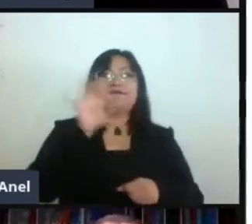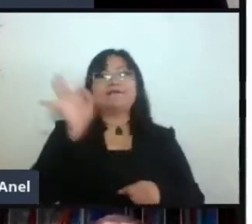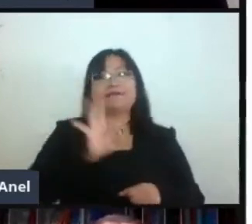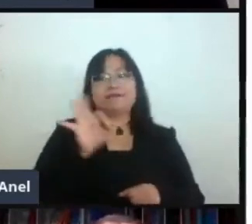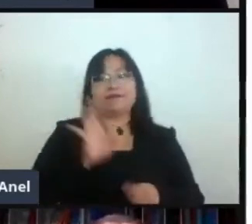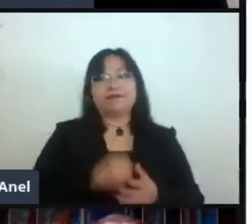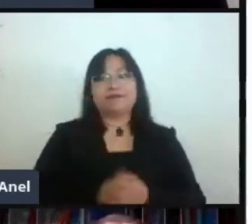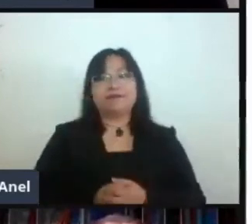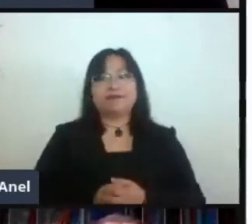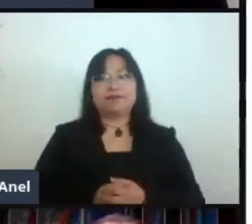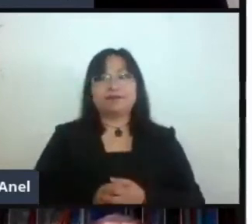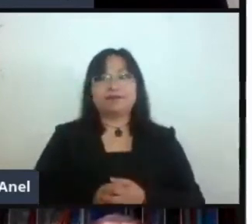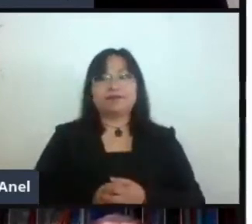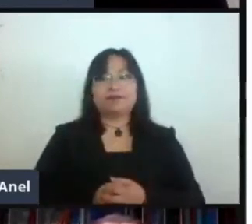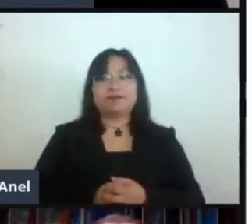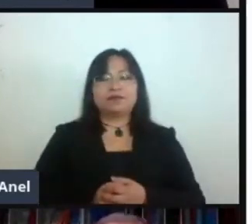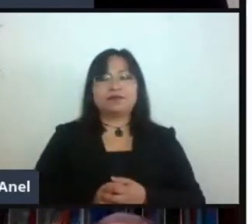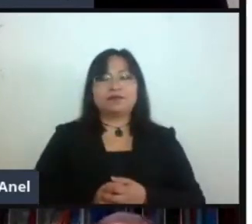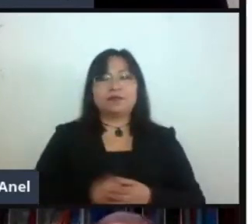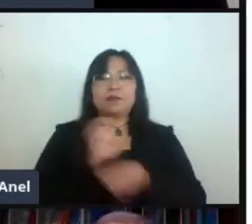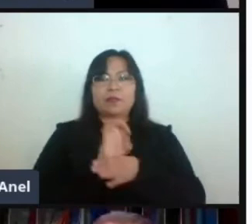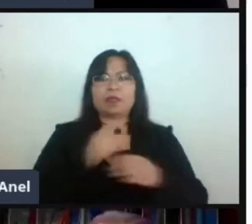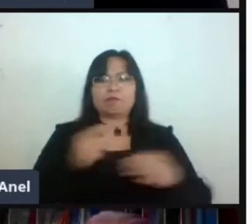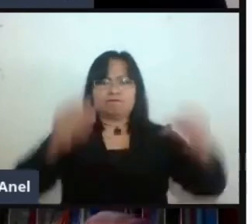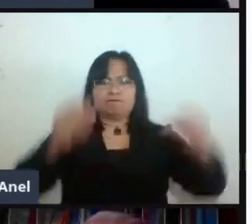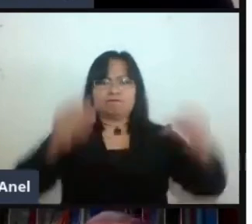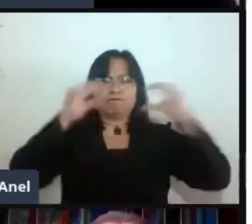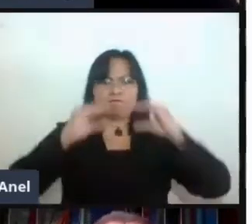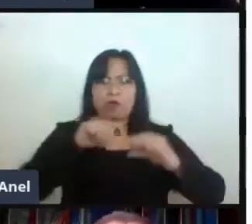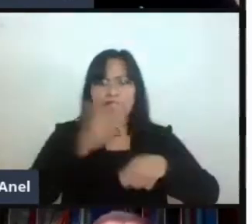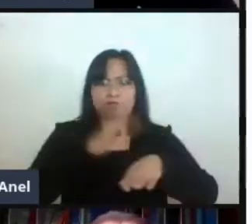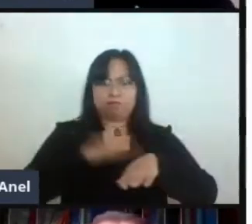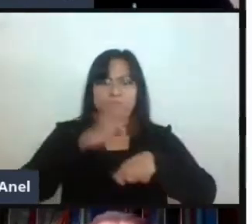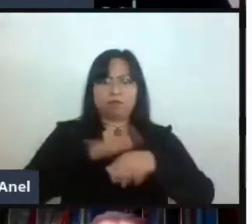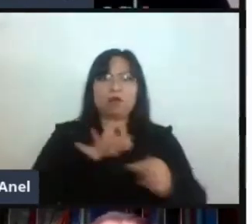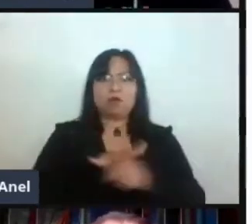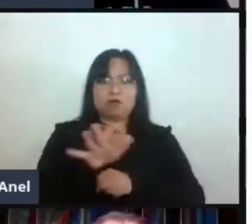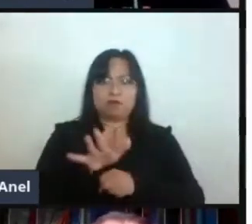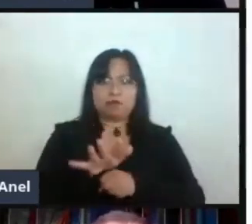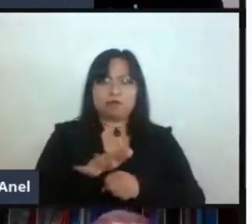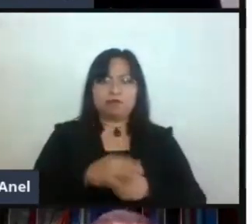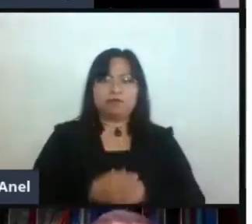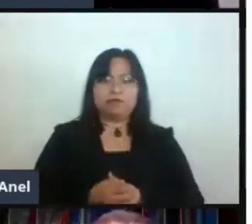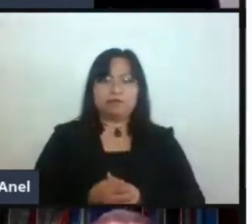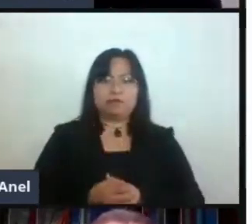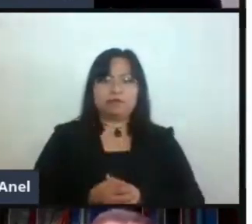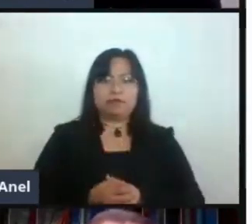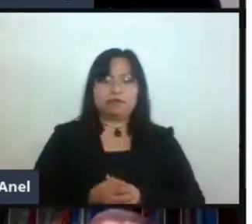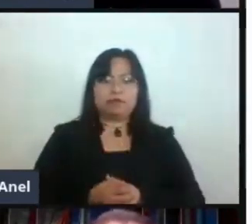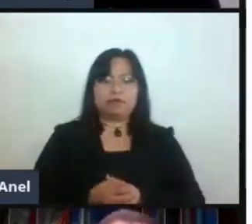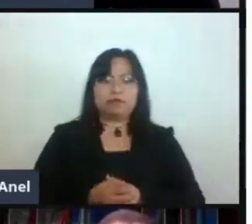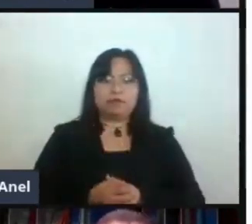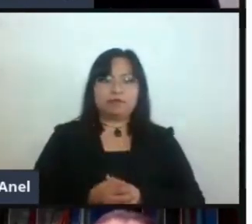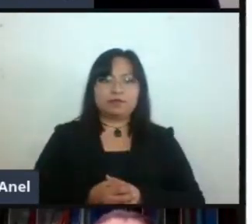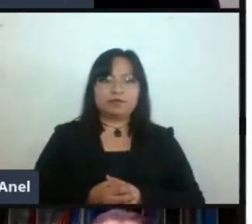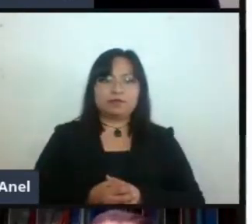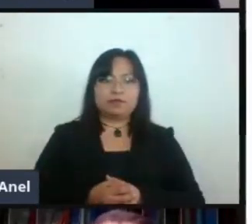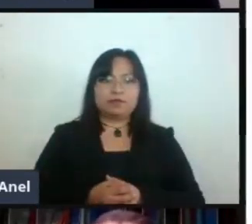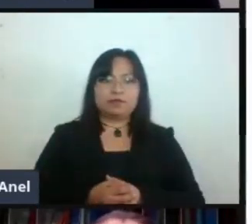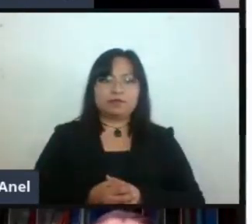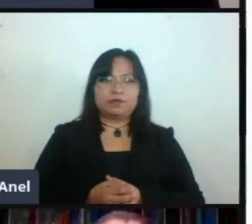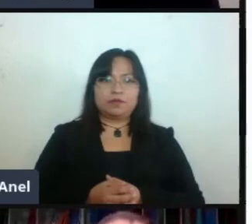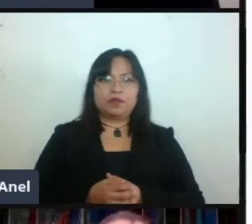Puedo agregar una categoría de calificación que sea, ayúdame, Carlos, otra que sea reportes